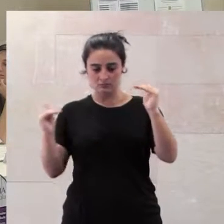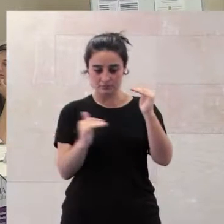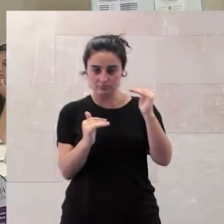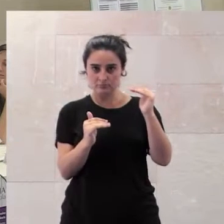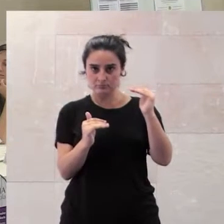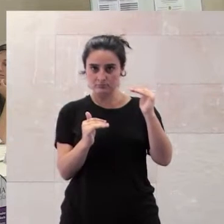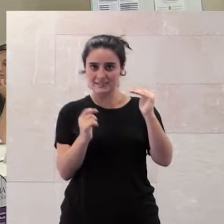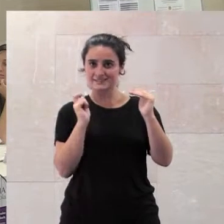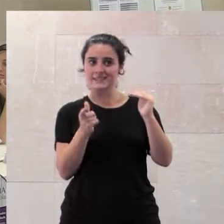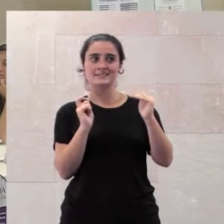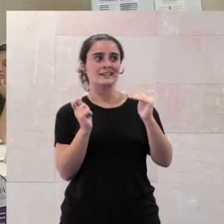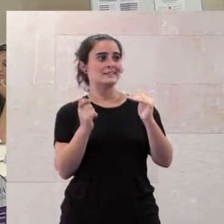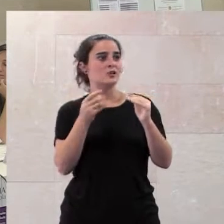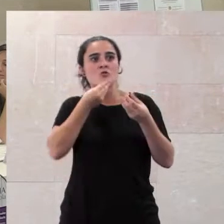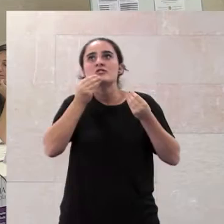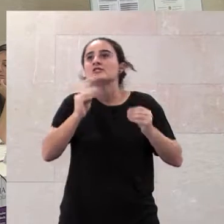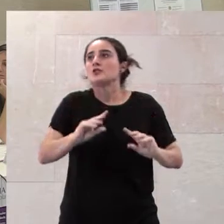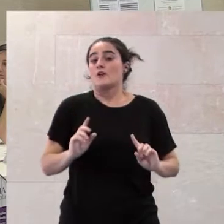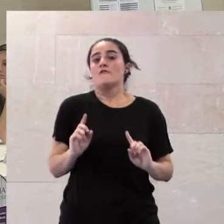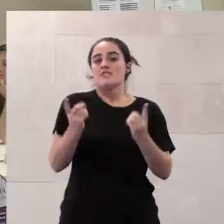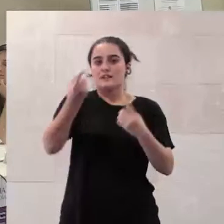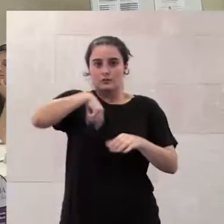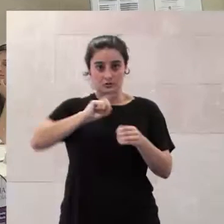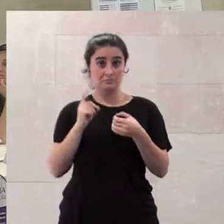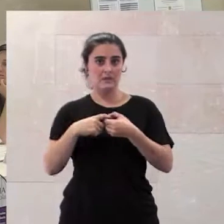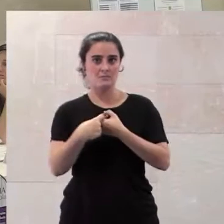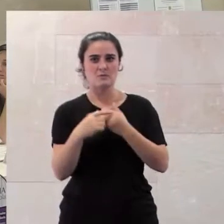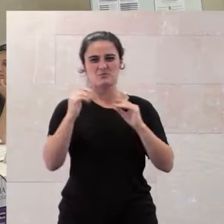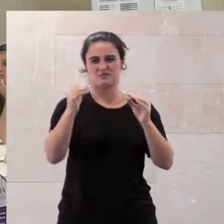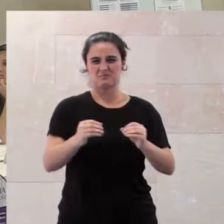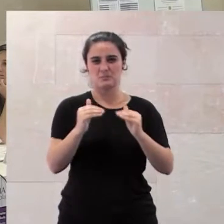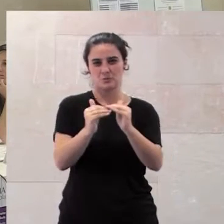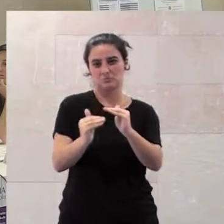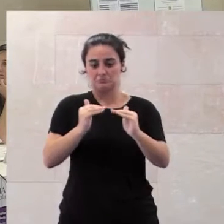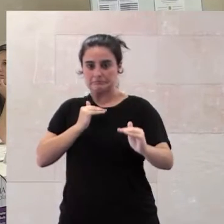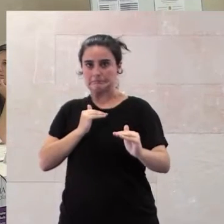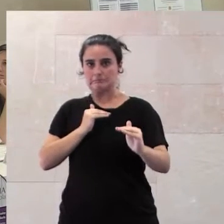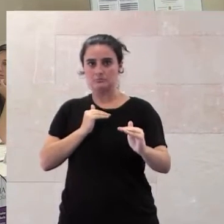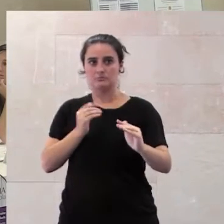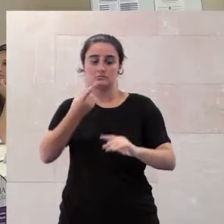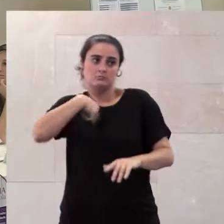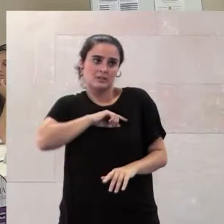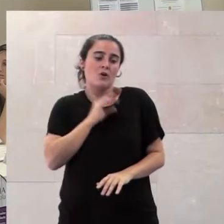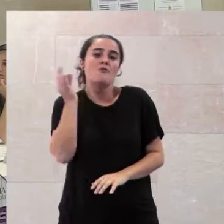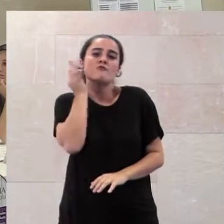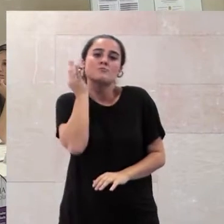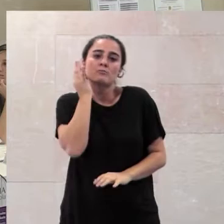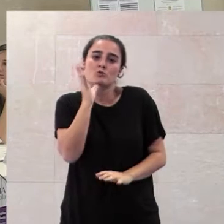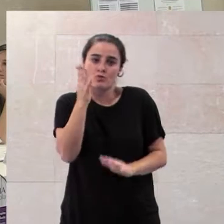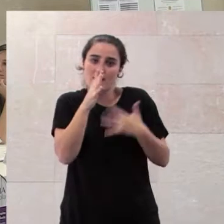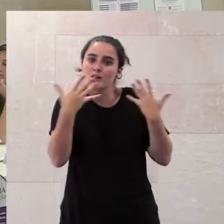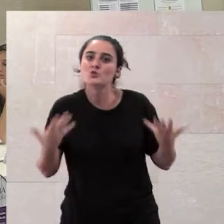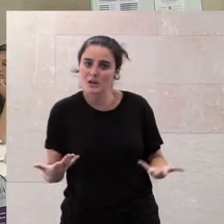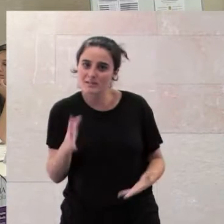¿no? Que en esa, digamos, en esa historia oficial de la que formamos parte en un segundo plano las mujeres, y digo formamos porque en el presente sigue siendo